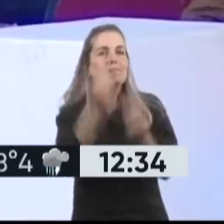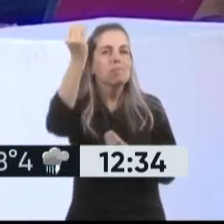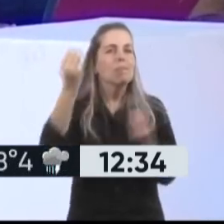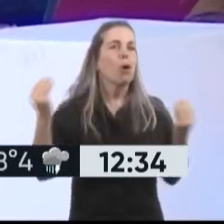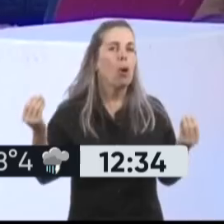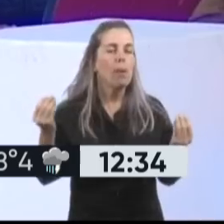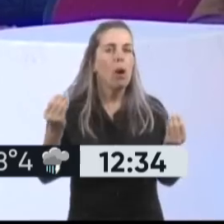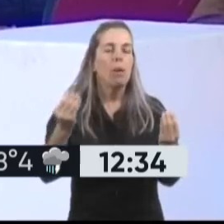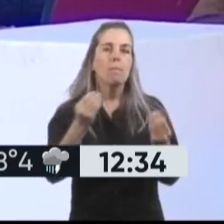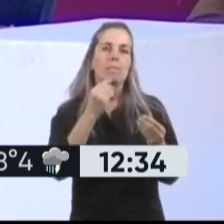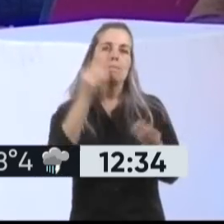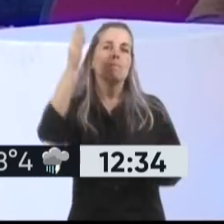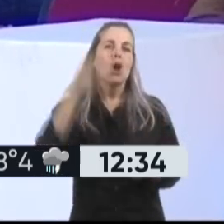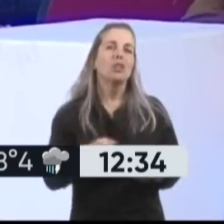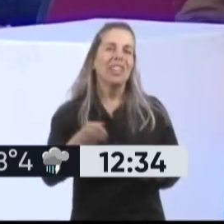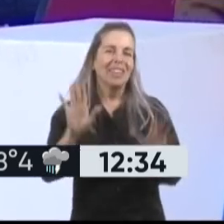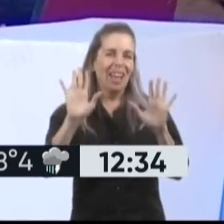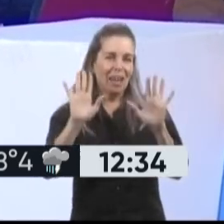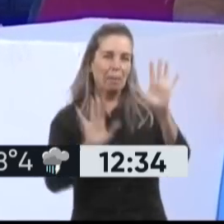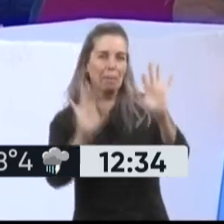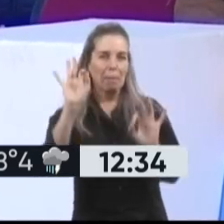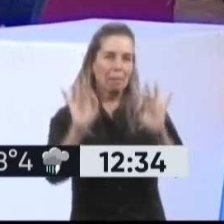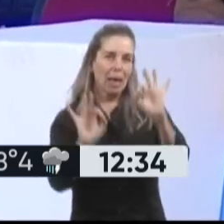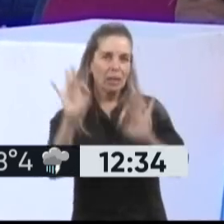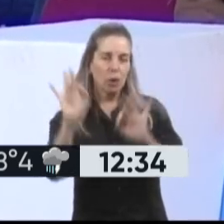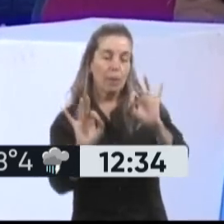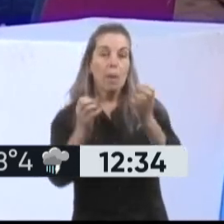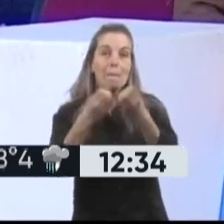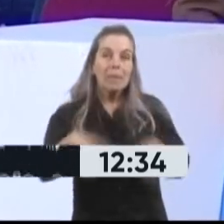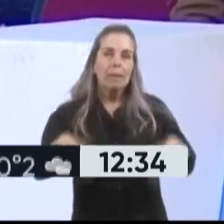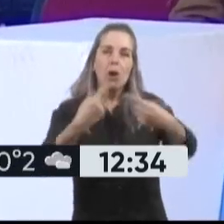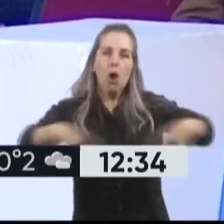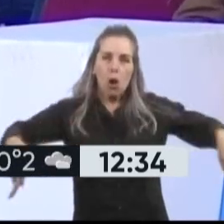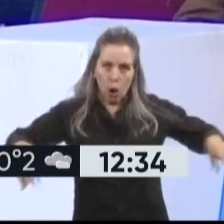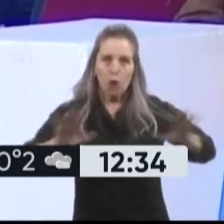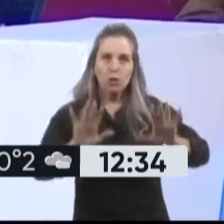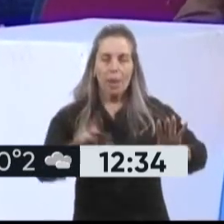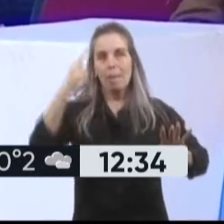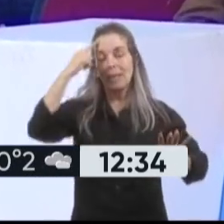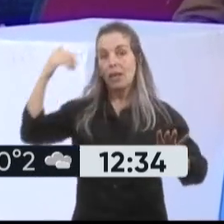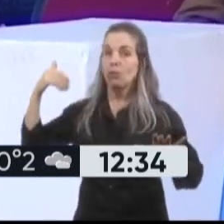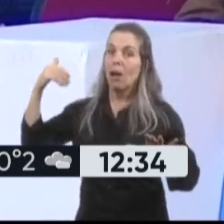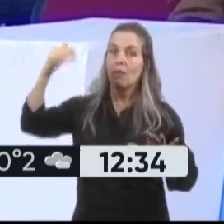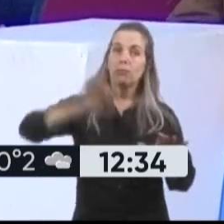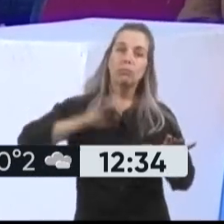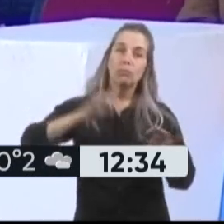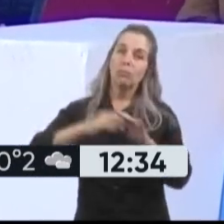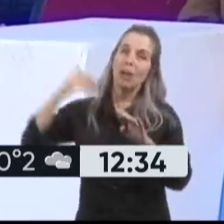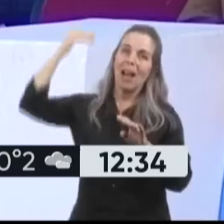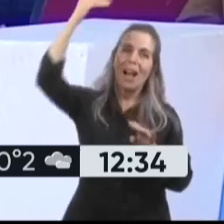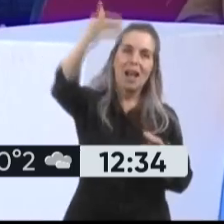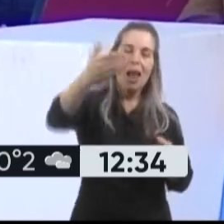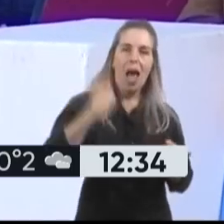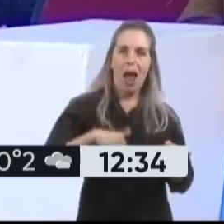libertad económica. Es decir, que empezamos a hacer cosas para que de largo plazo nos podamos parecer a